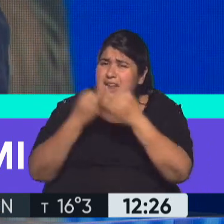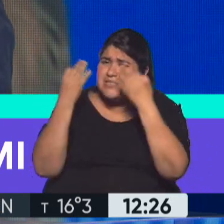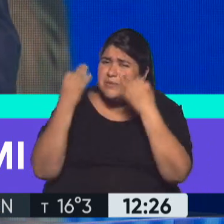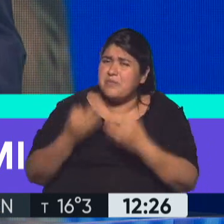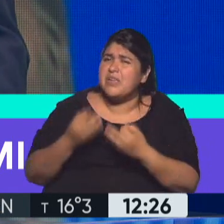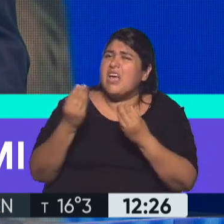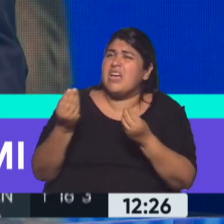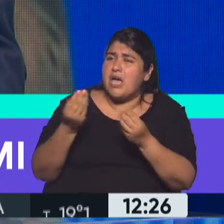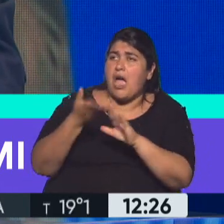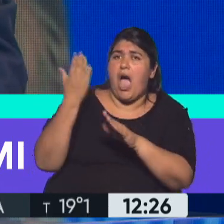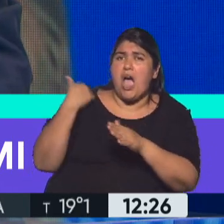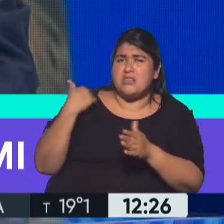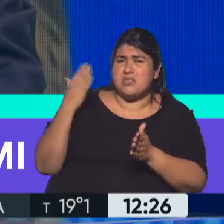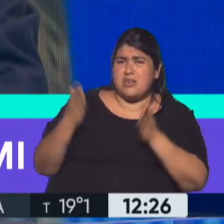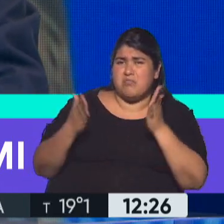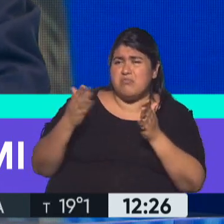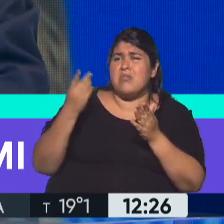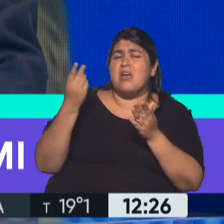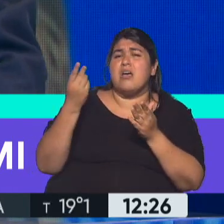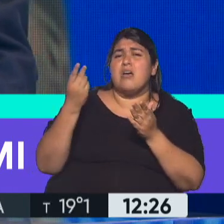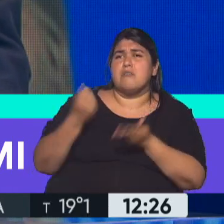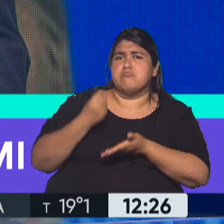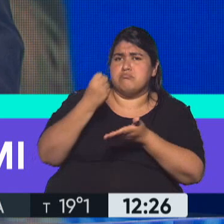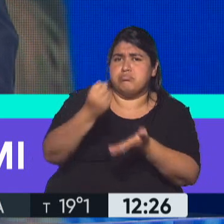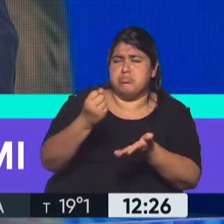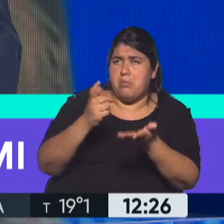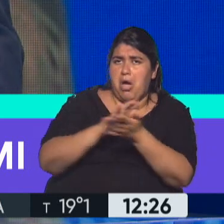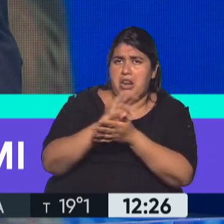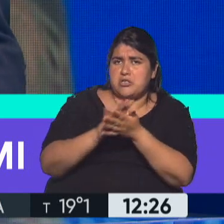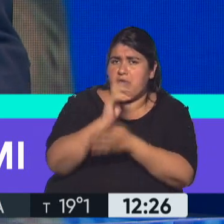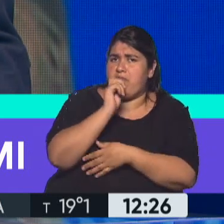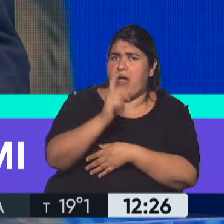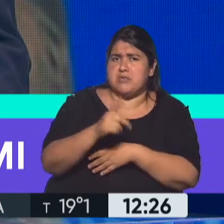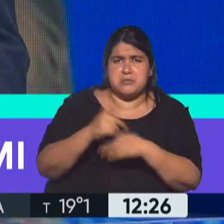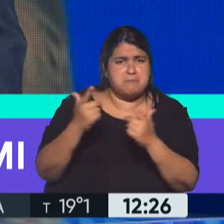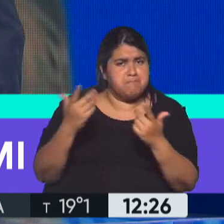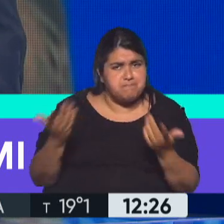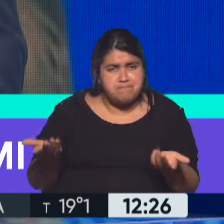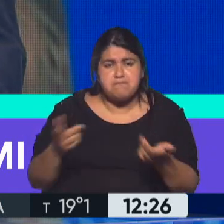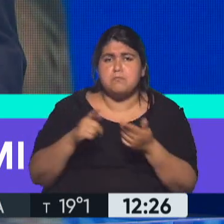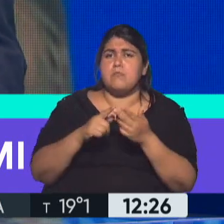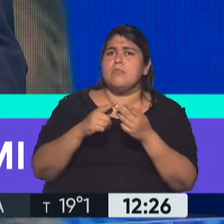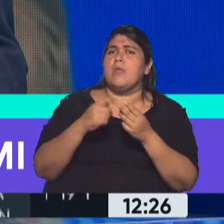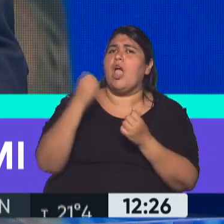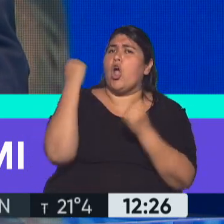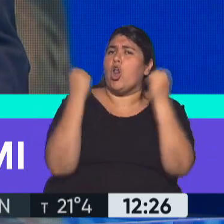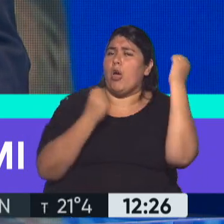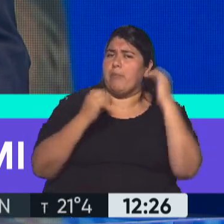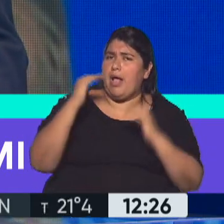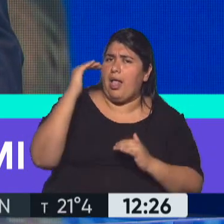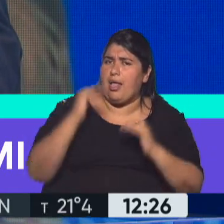lo que significó ese acuerdo, que no resolvió ninguna de las cuestiones de inestabilidad económica,